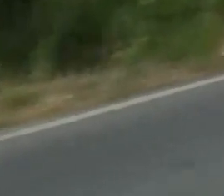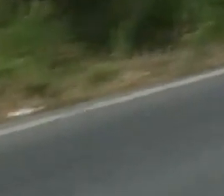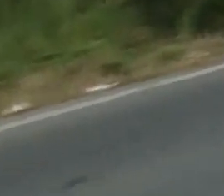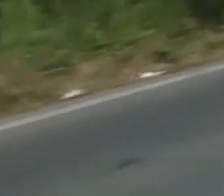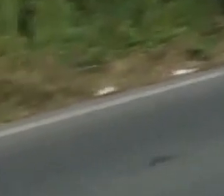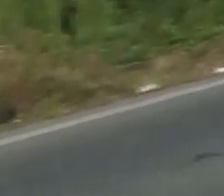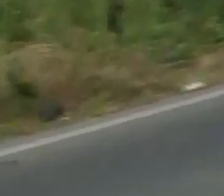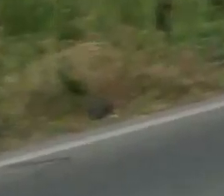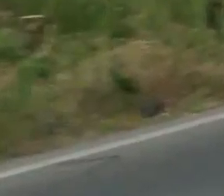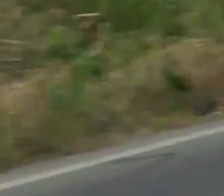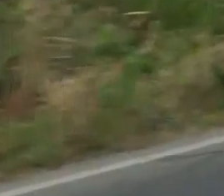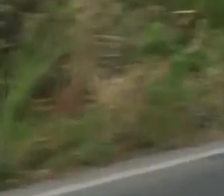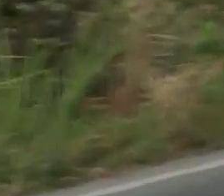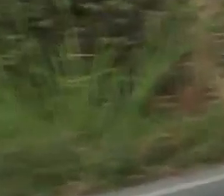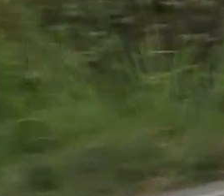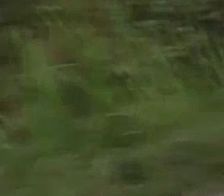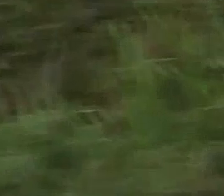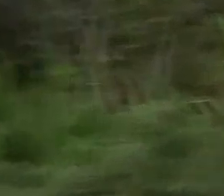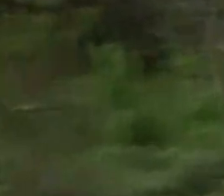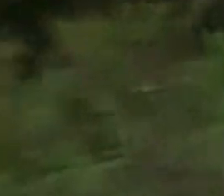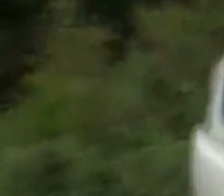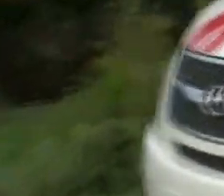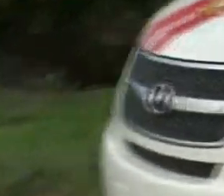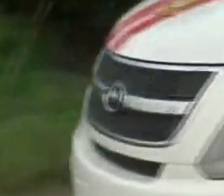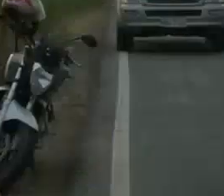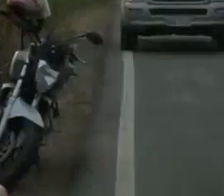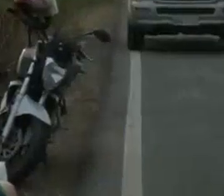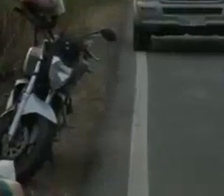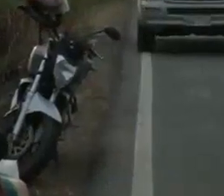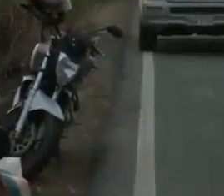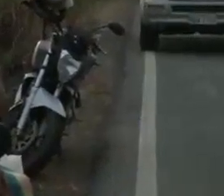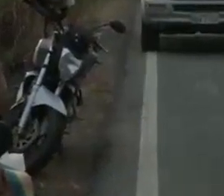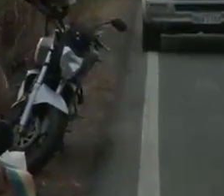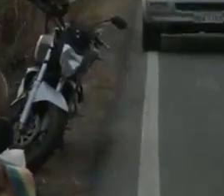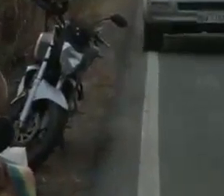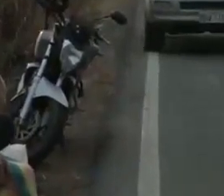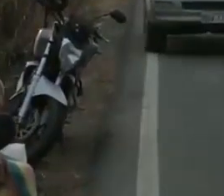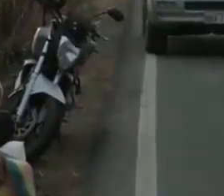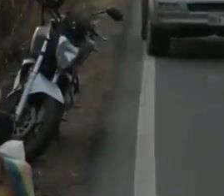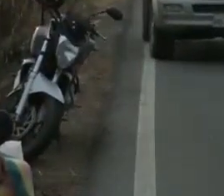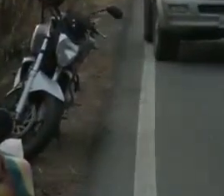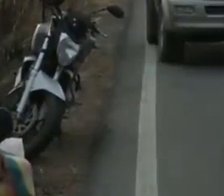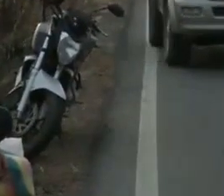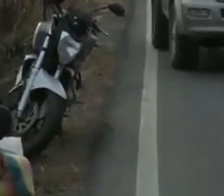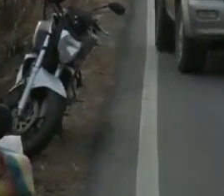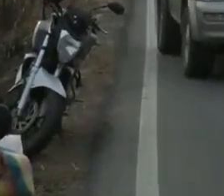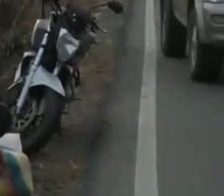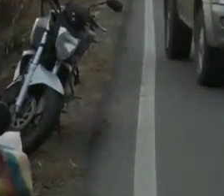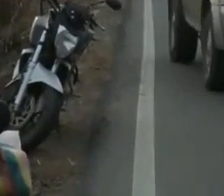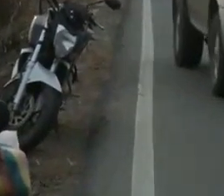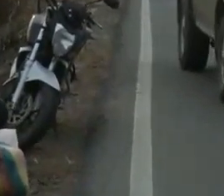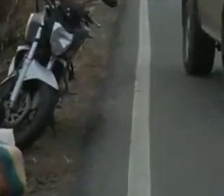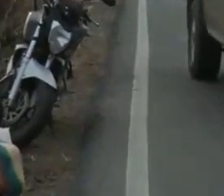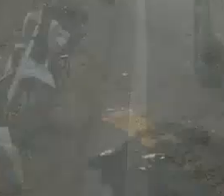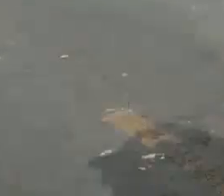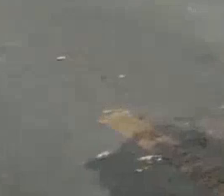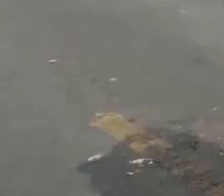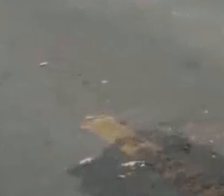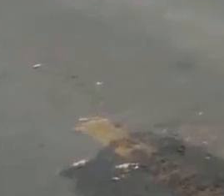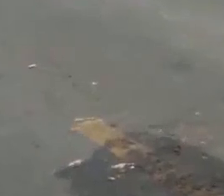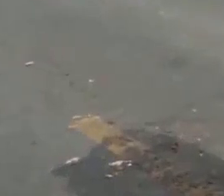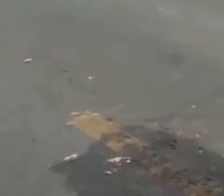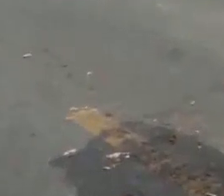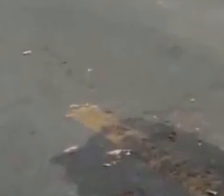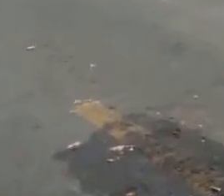Tamayo, fue identificado el hombre, trasladado a una casa de salud, pero horas después lamentablemente falleció. En el sitio, la